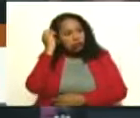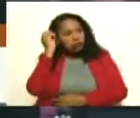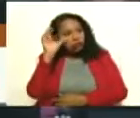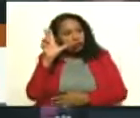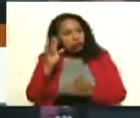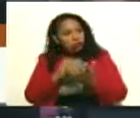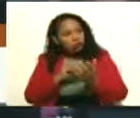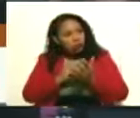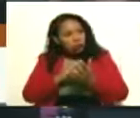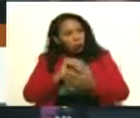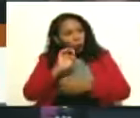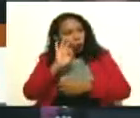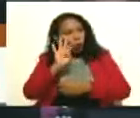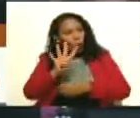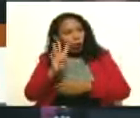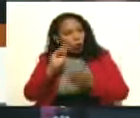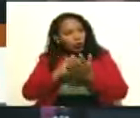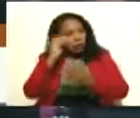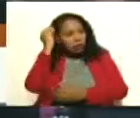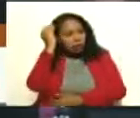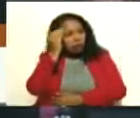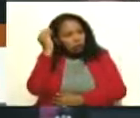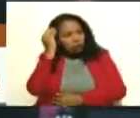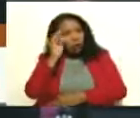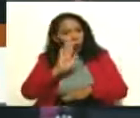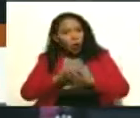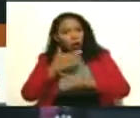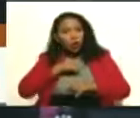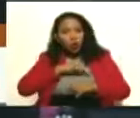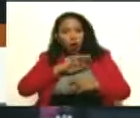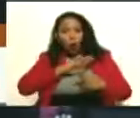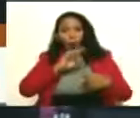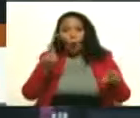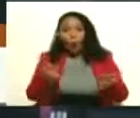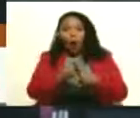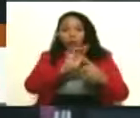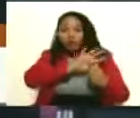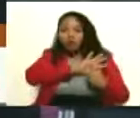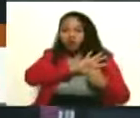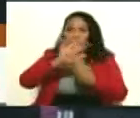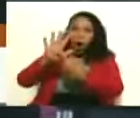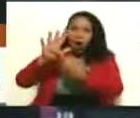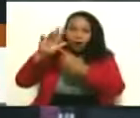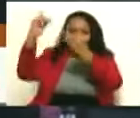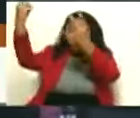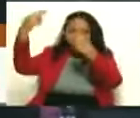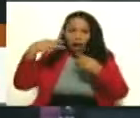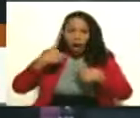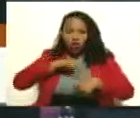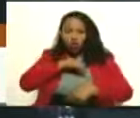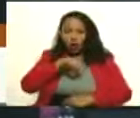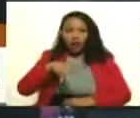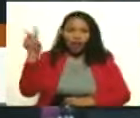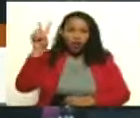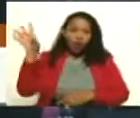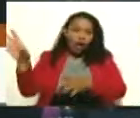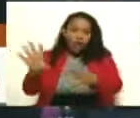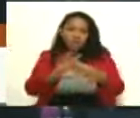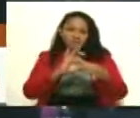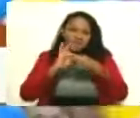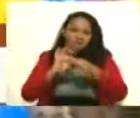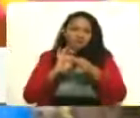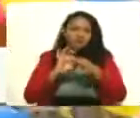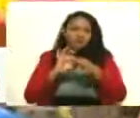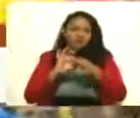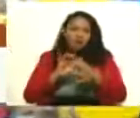veces y cuatro veces, porque le vamos a enviar un mensaje contundente de unidad nacional, de unidad